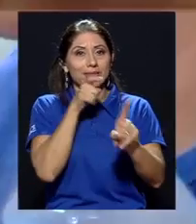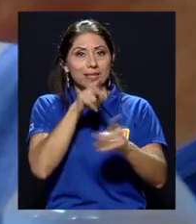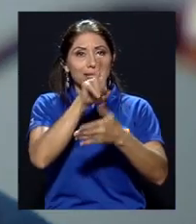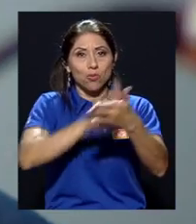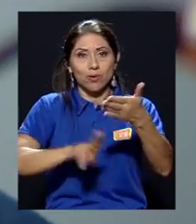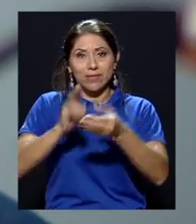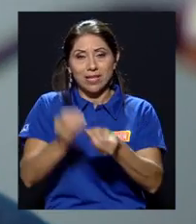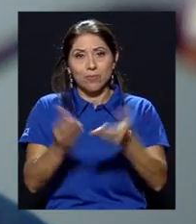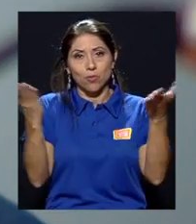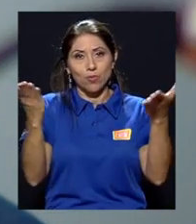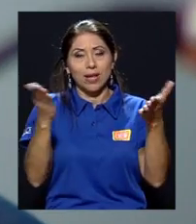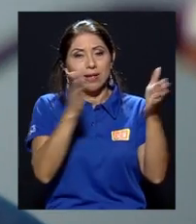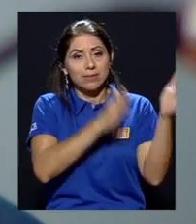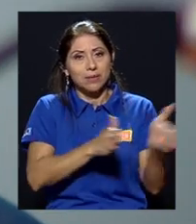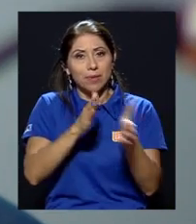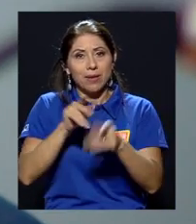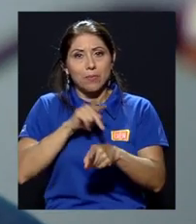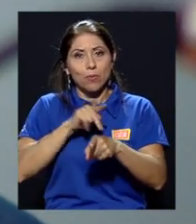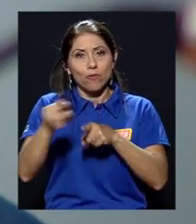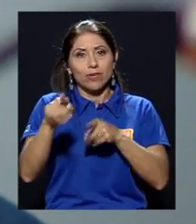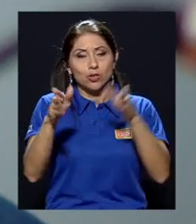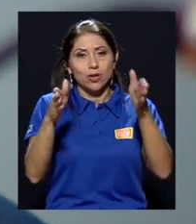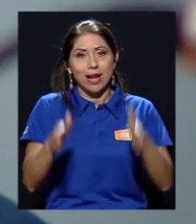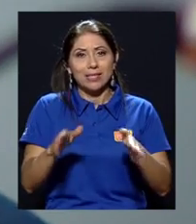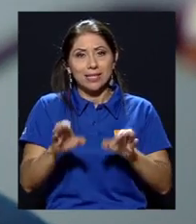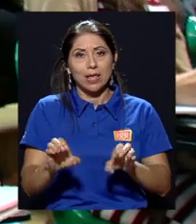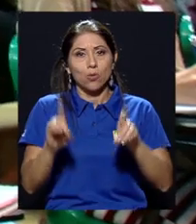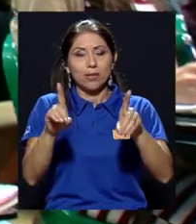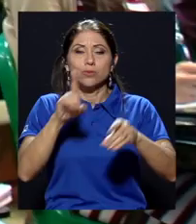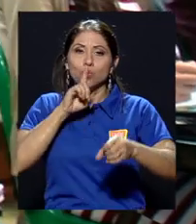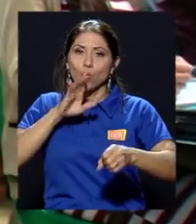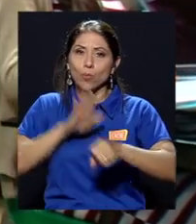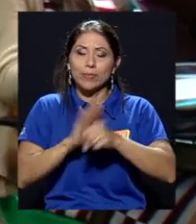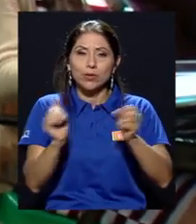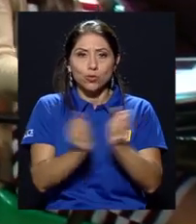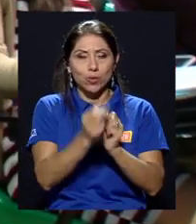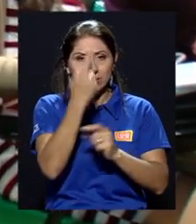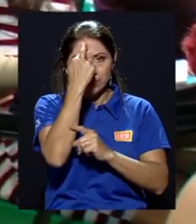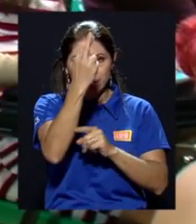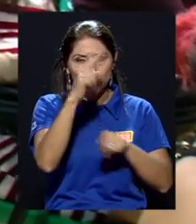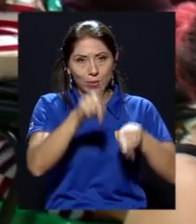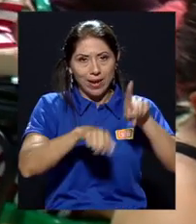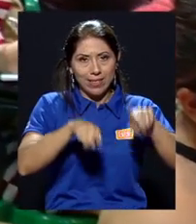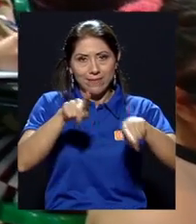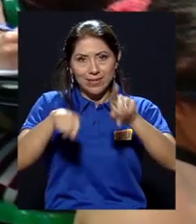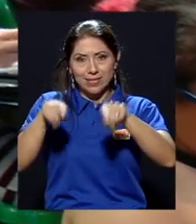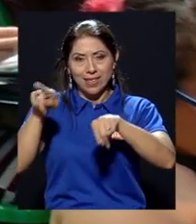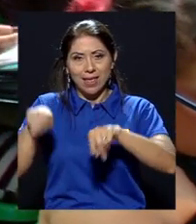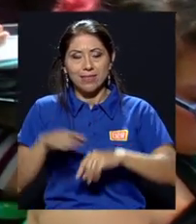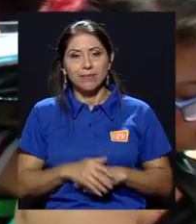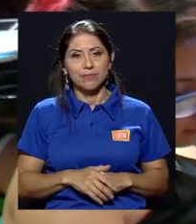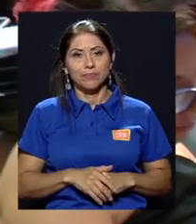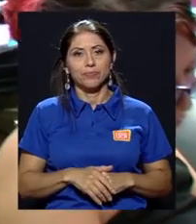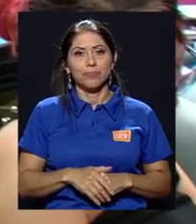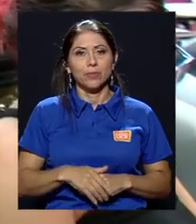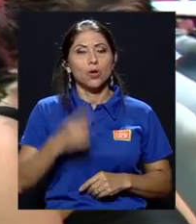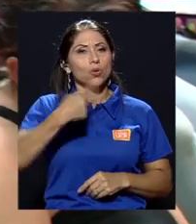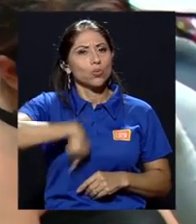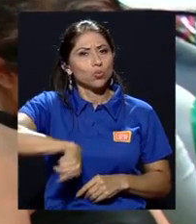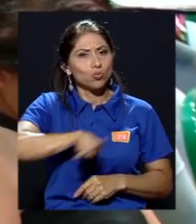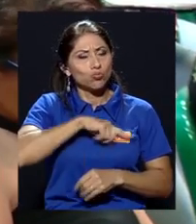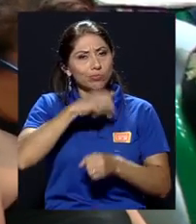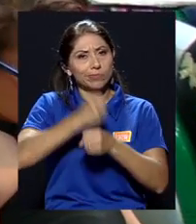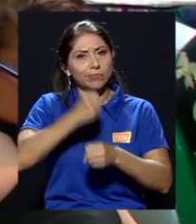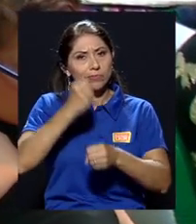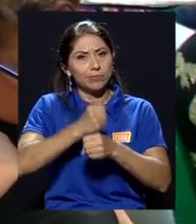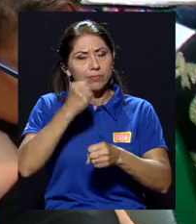se preparen profesionales en educación comprometidos con el respeto a la diversidad. Digamos, hemos estado trabajando